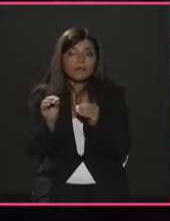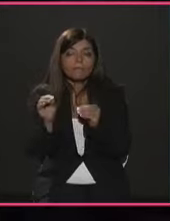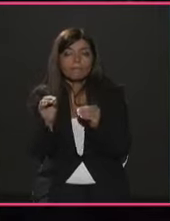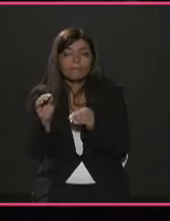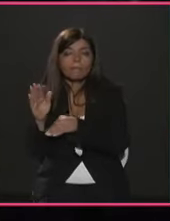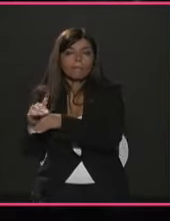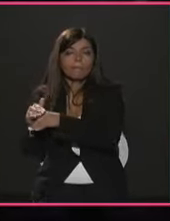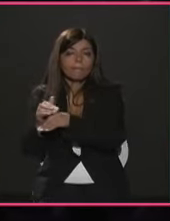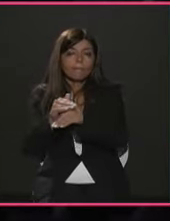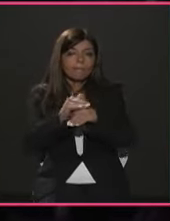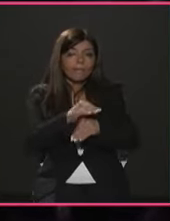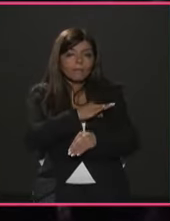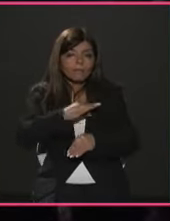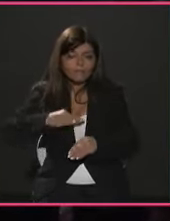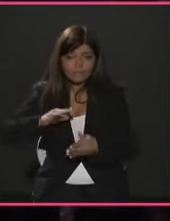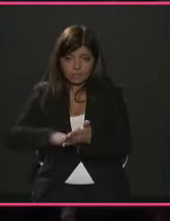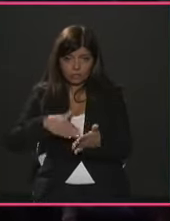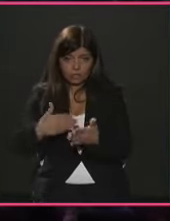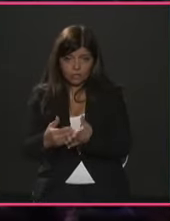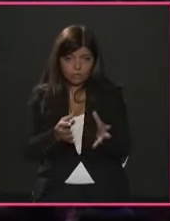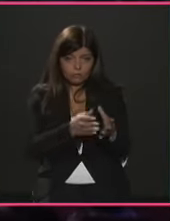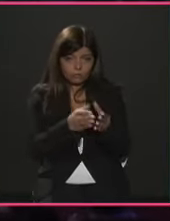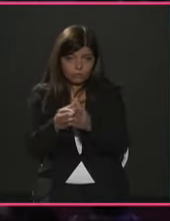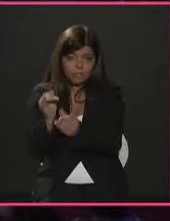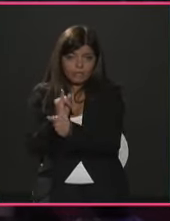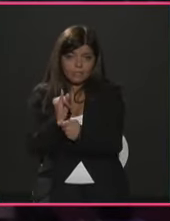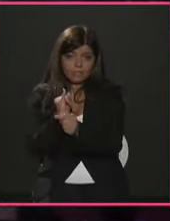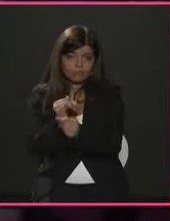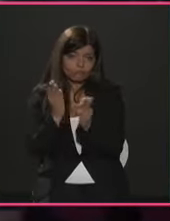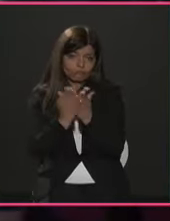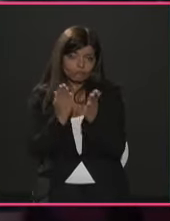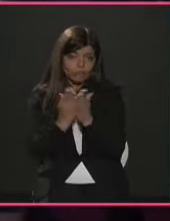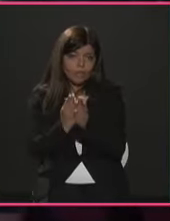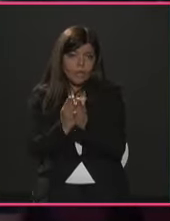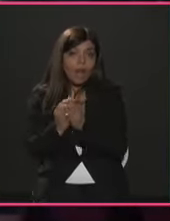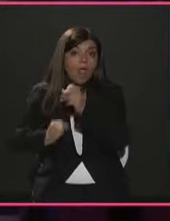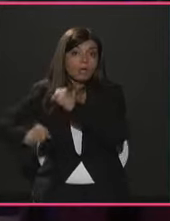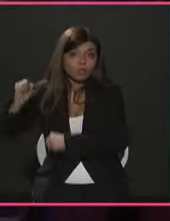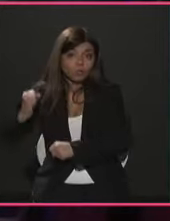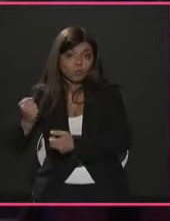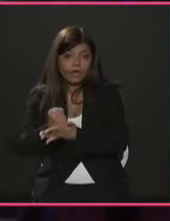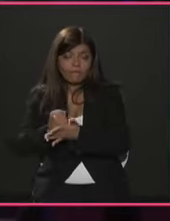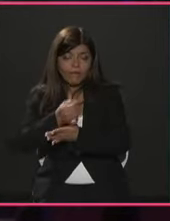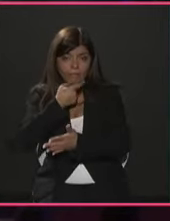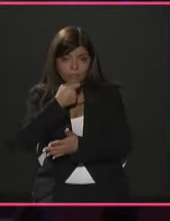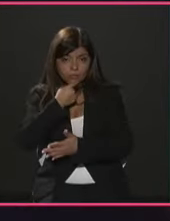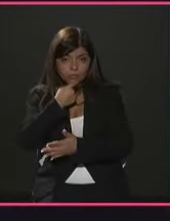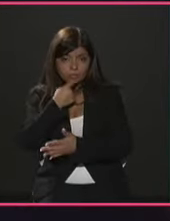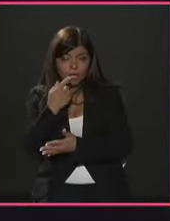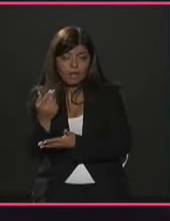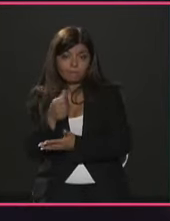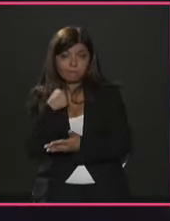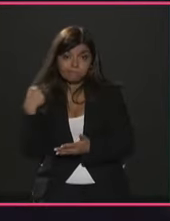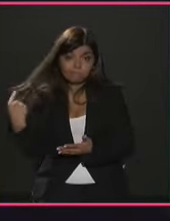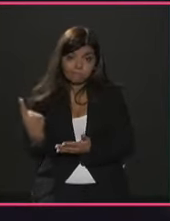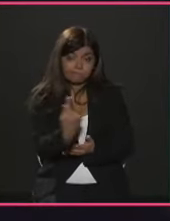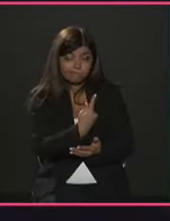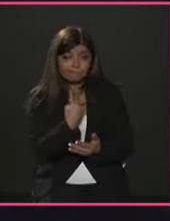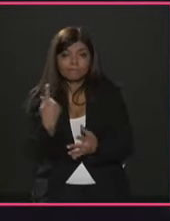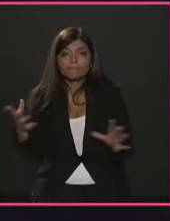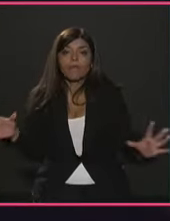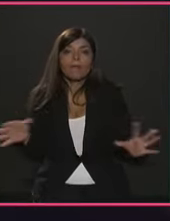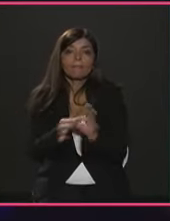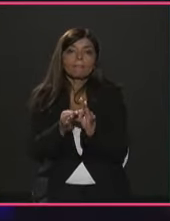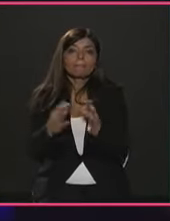salud equipos instituciones académicas la industria farmacéutica y todos juntos lograr